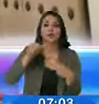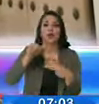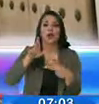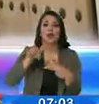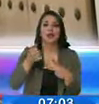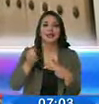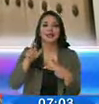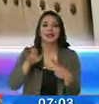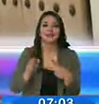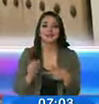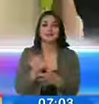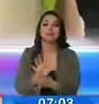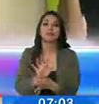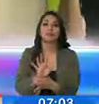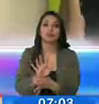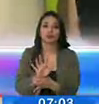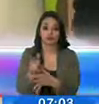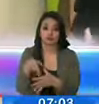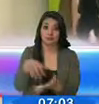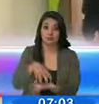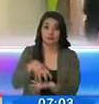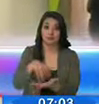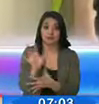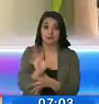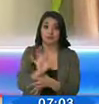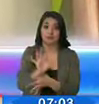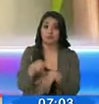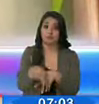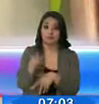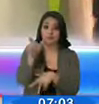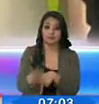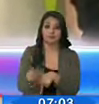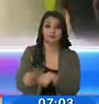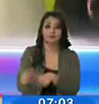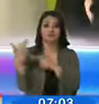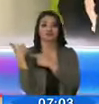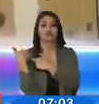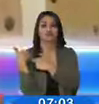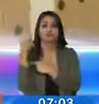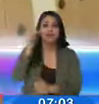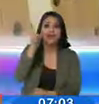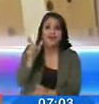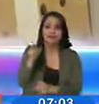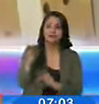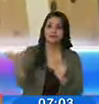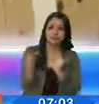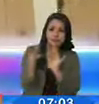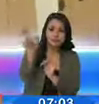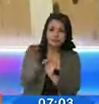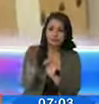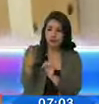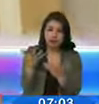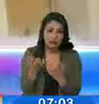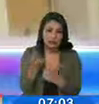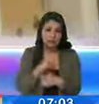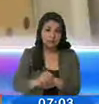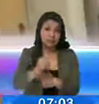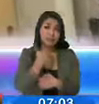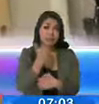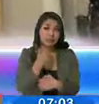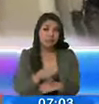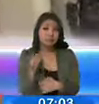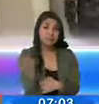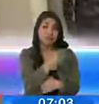Morona, Santiago. En esta provincia presuntamente se movía quien se encargaba de enganchar a los interesados en viajar especialmente a